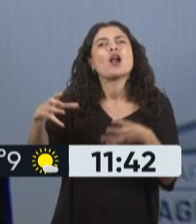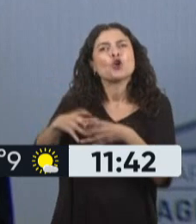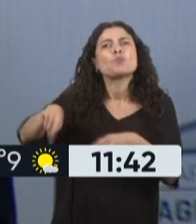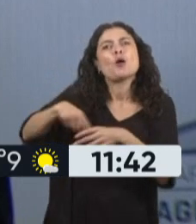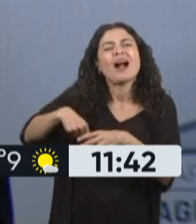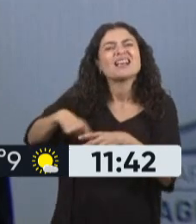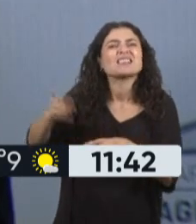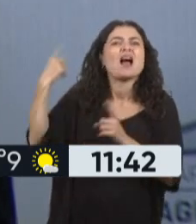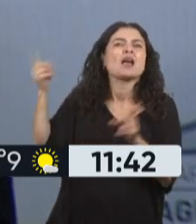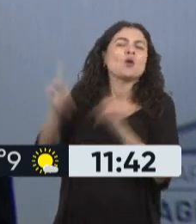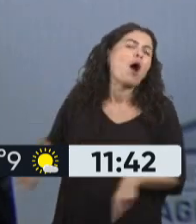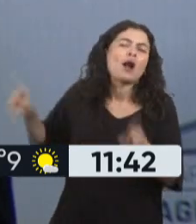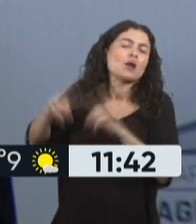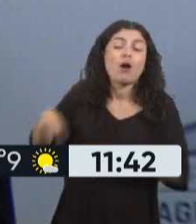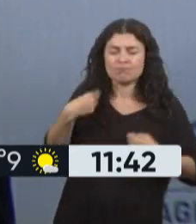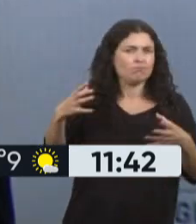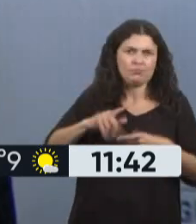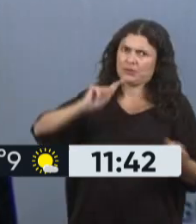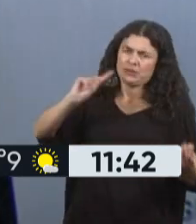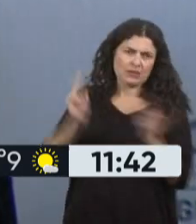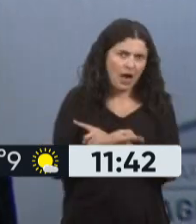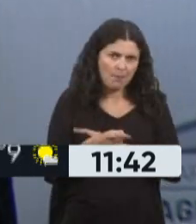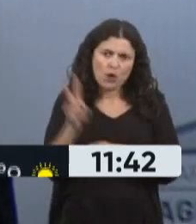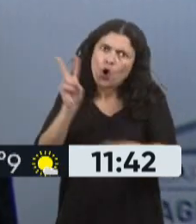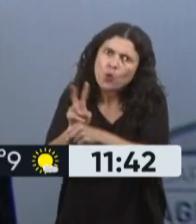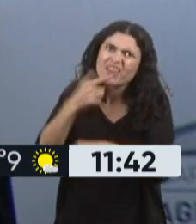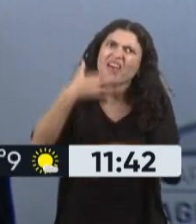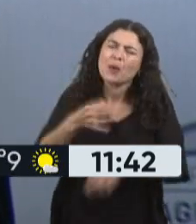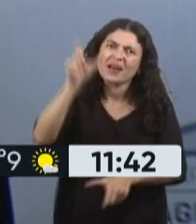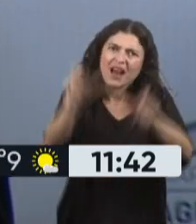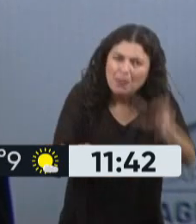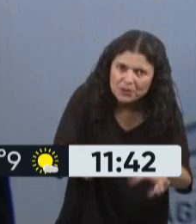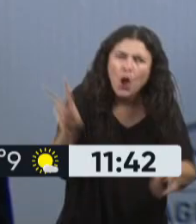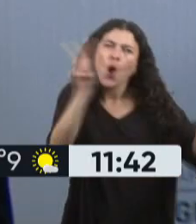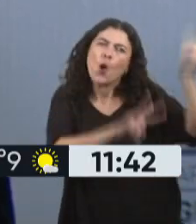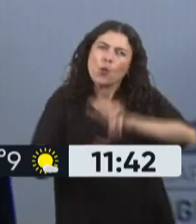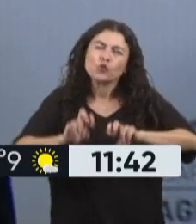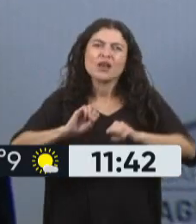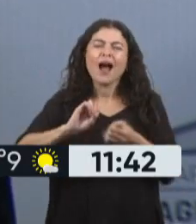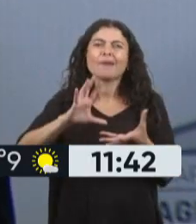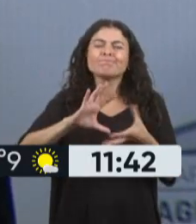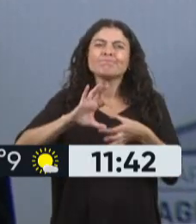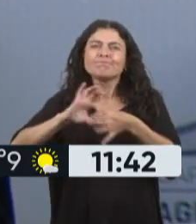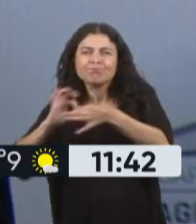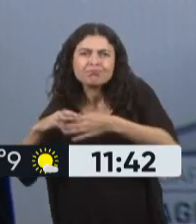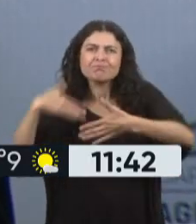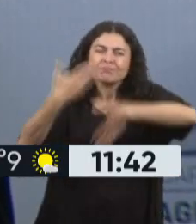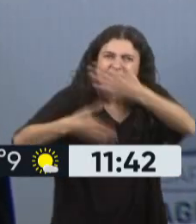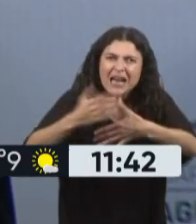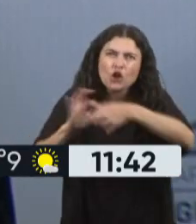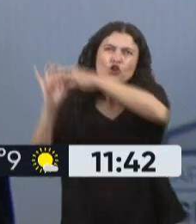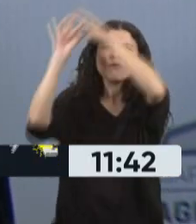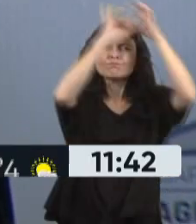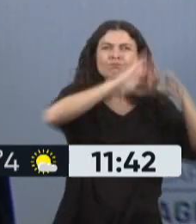tiempo. Por esto mismo, nosotros queremos volver a un modelo verdaderamente federal, en el que haya competencia fiscal entre las